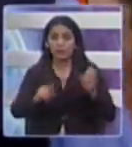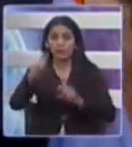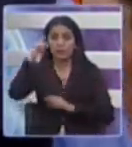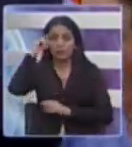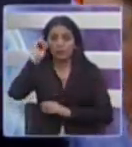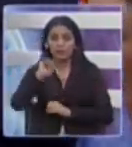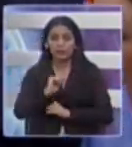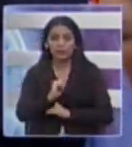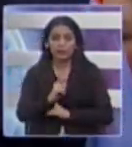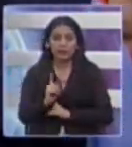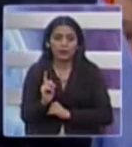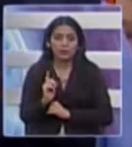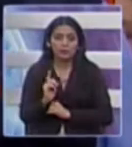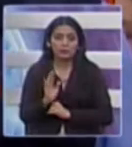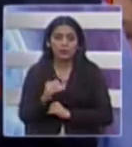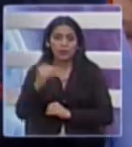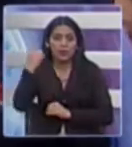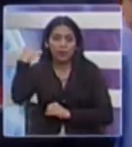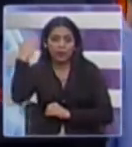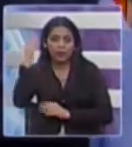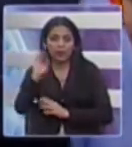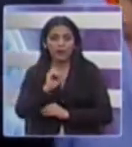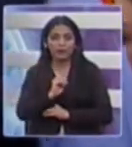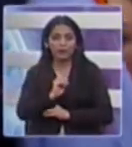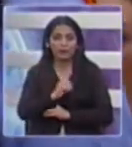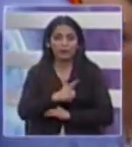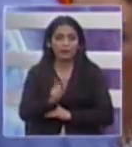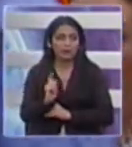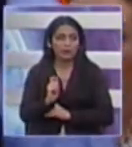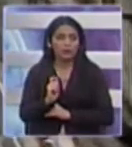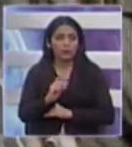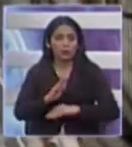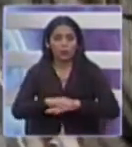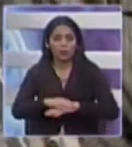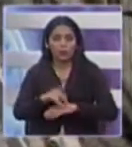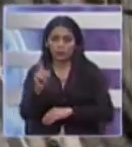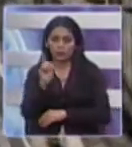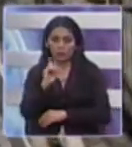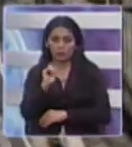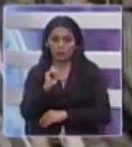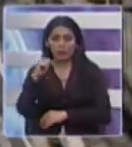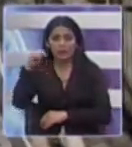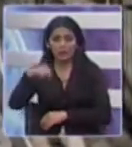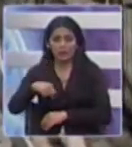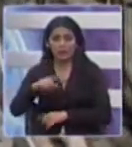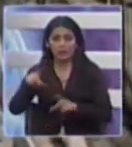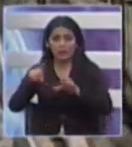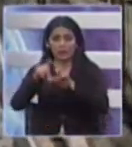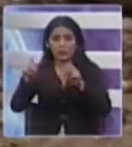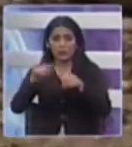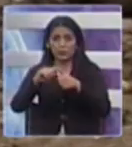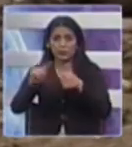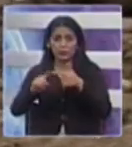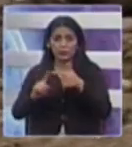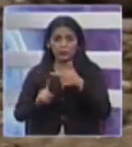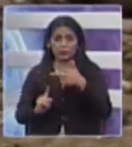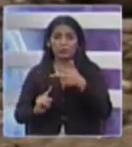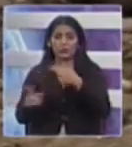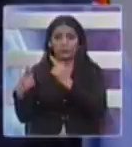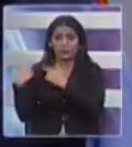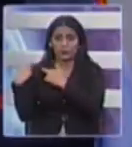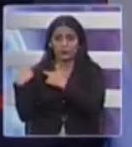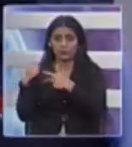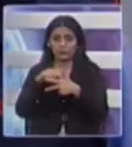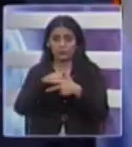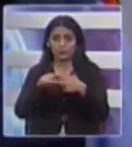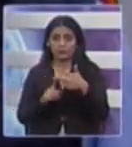alcalde, que es una posición de los funcionarios. Ustedes saben que aquí hay tres empresas contratadas y en manos de ellos